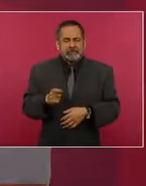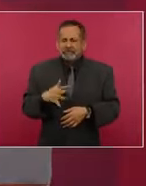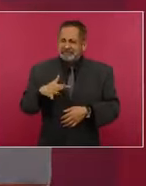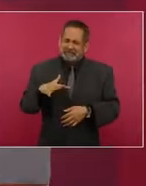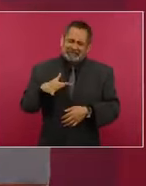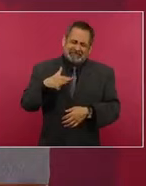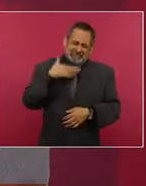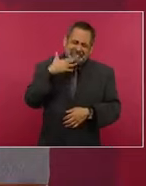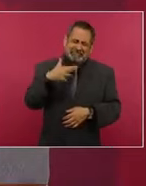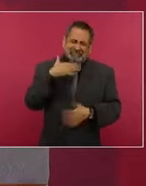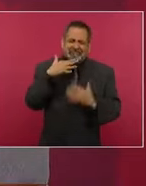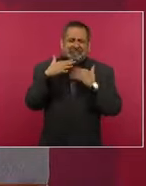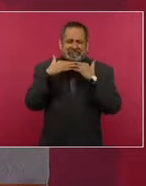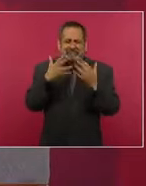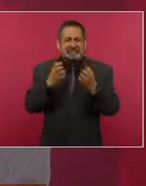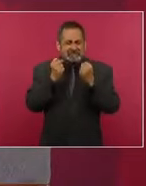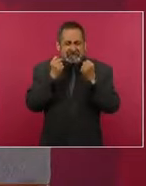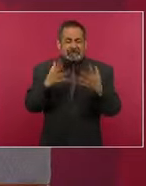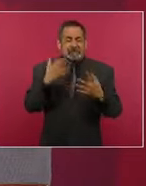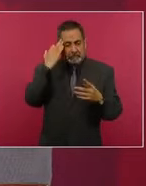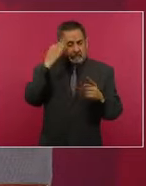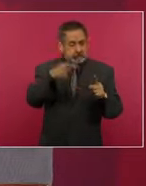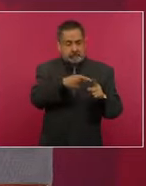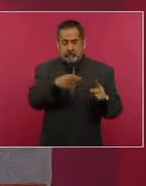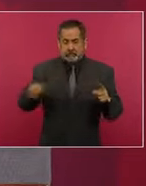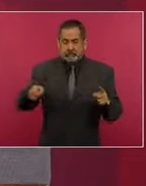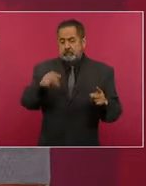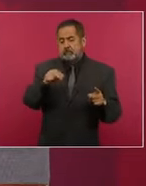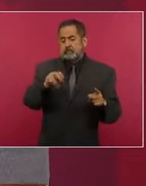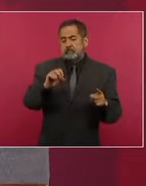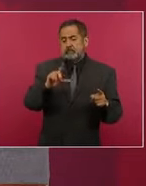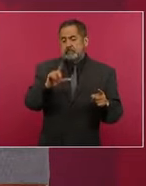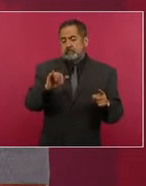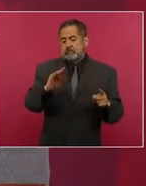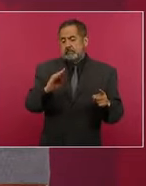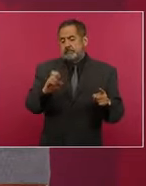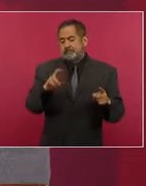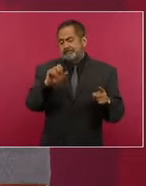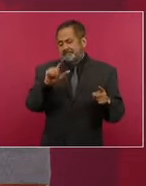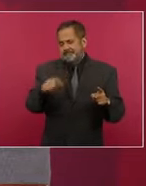imperó durante el periodo neoliberal.